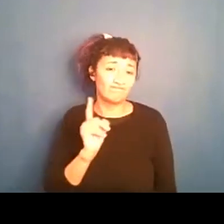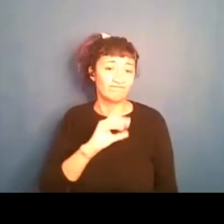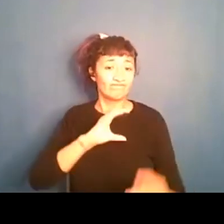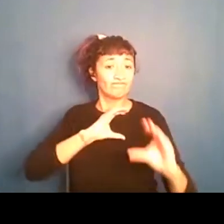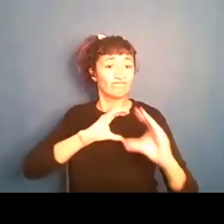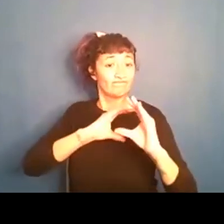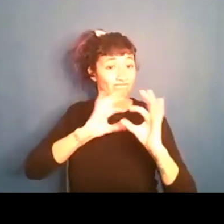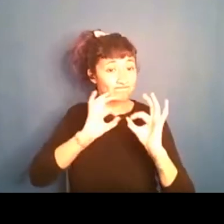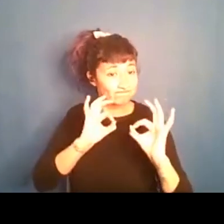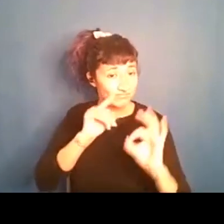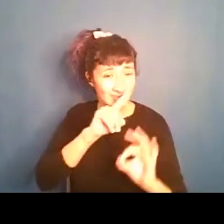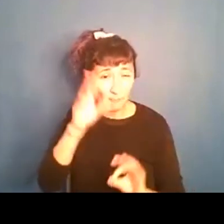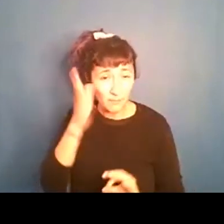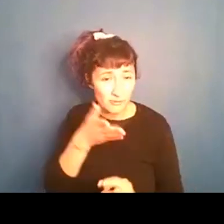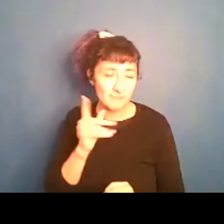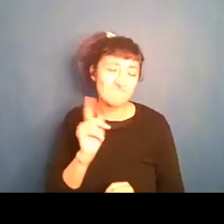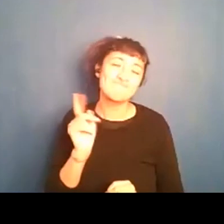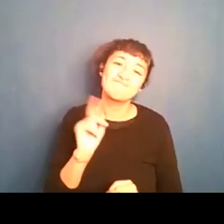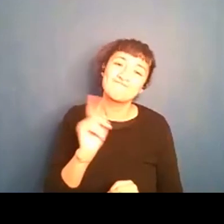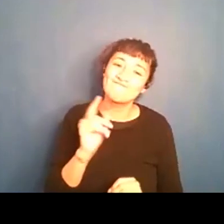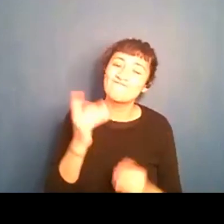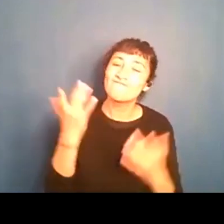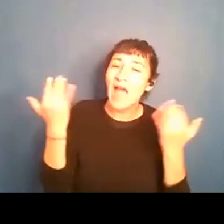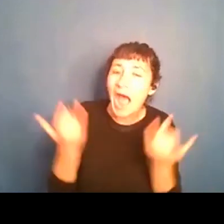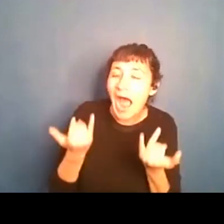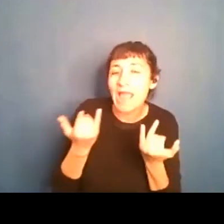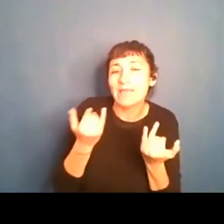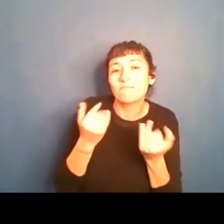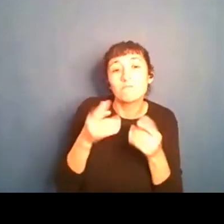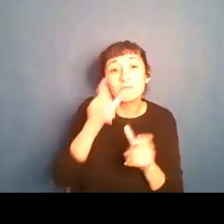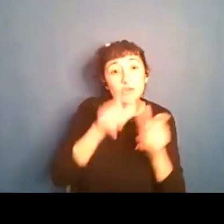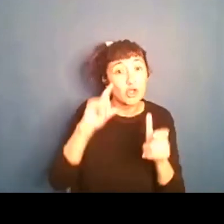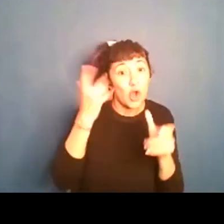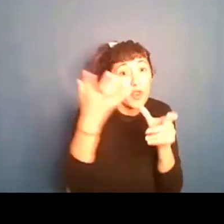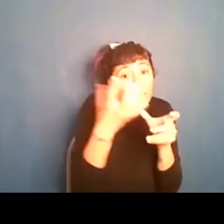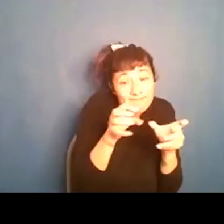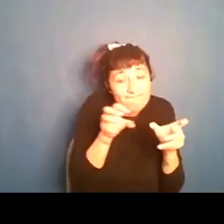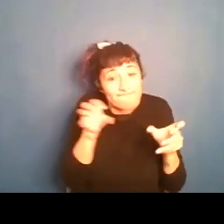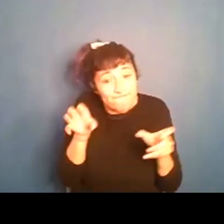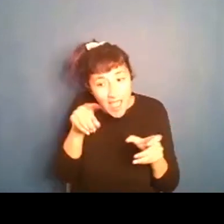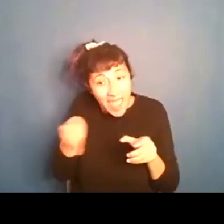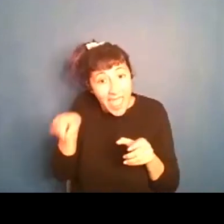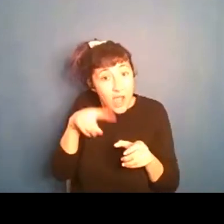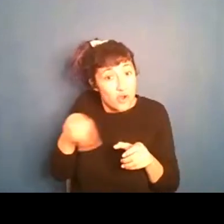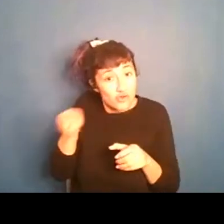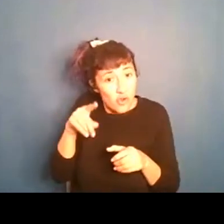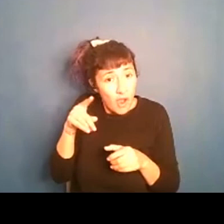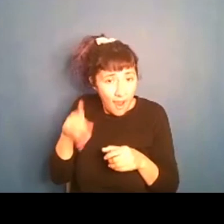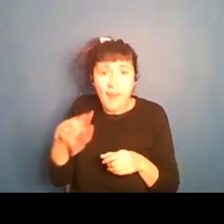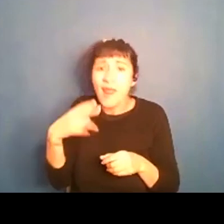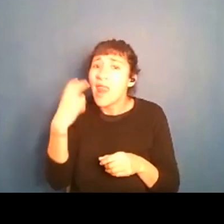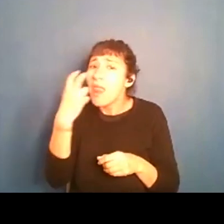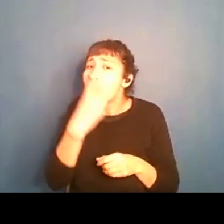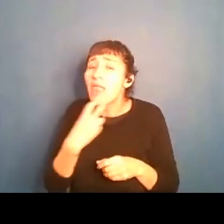hay un porcentaje de personas sordas donde se manejan a través de la lectura